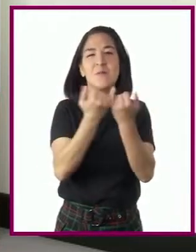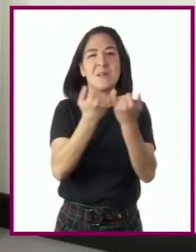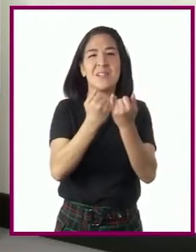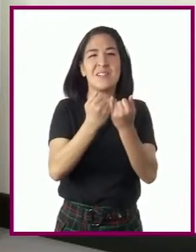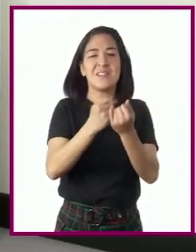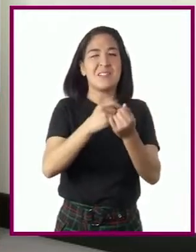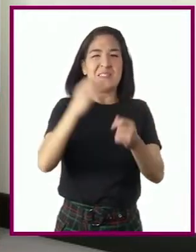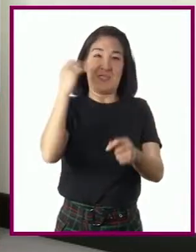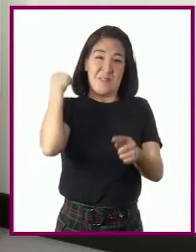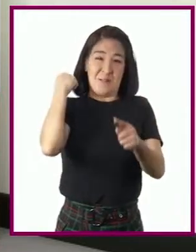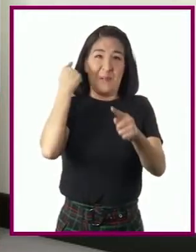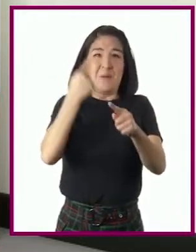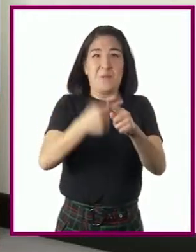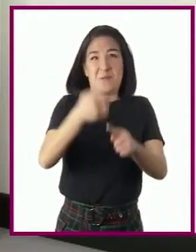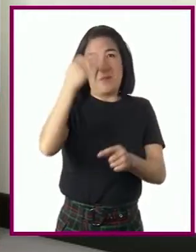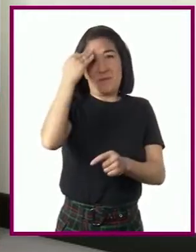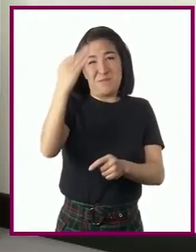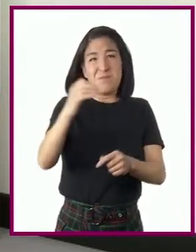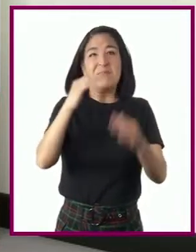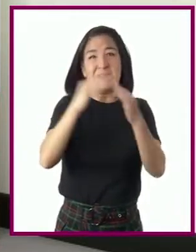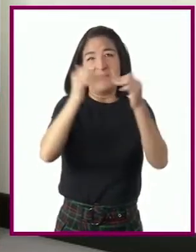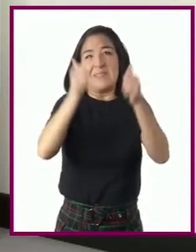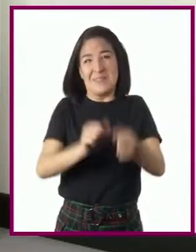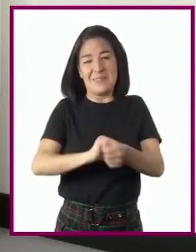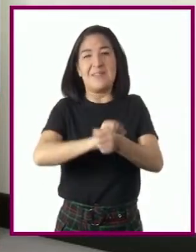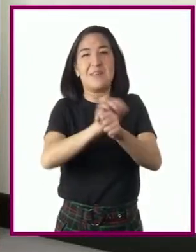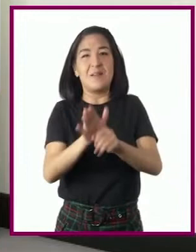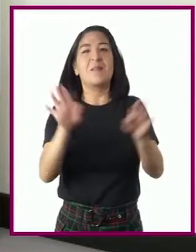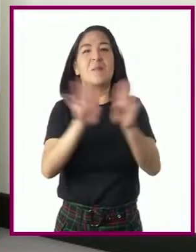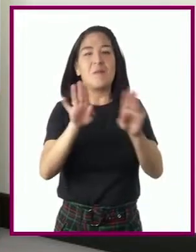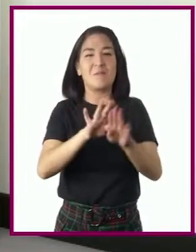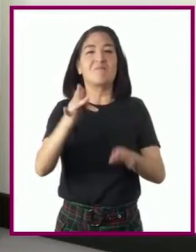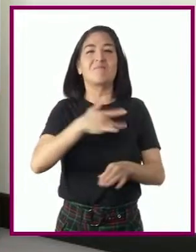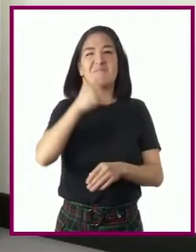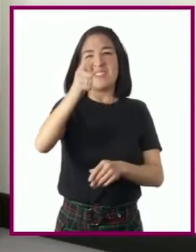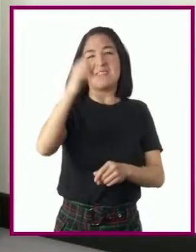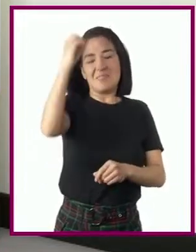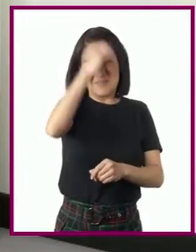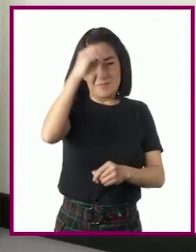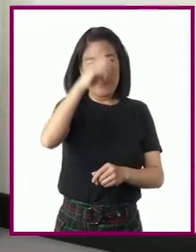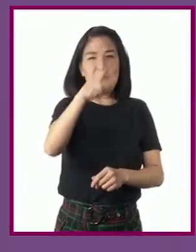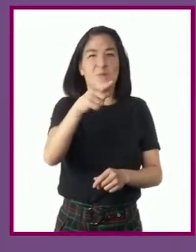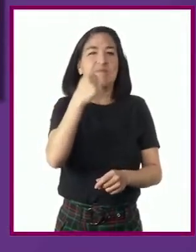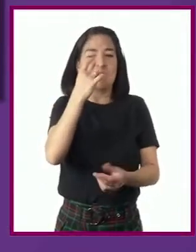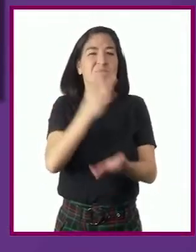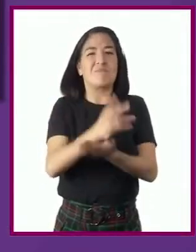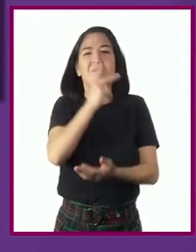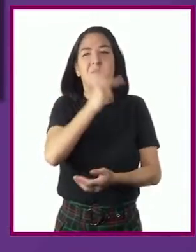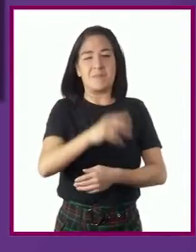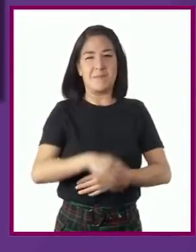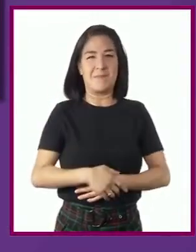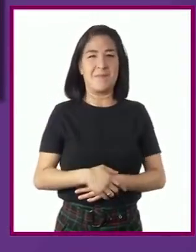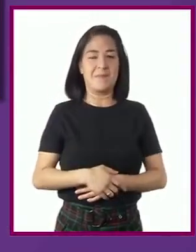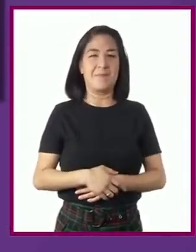y sentido en esta cuarentena. Escuchemos las opiniones de las y los jóvenes.